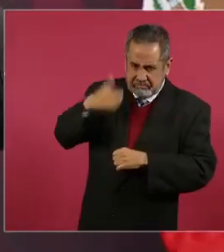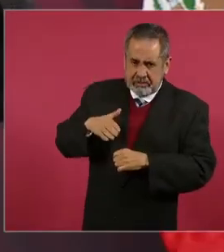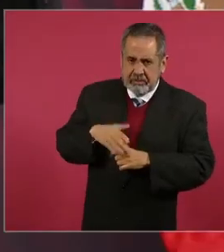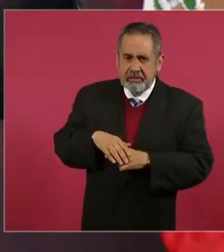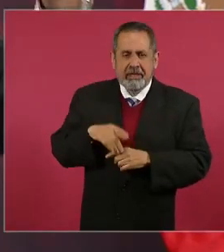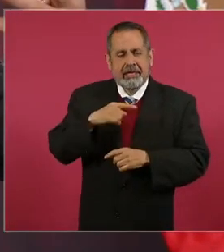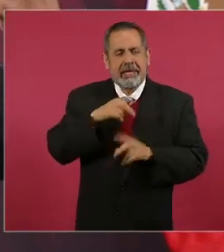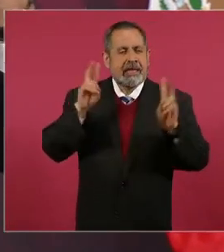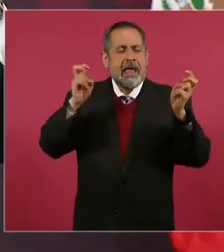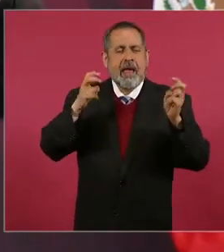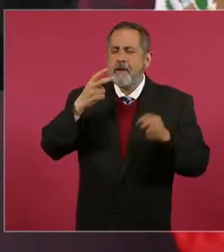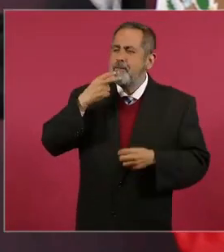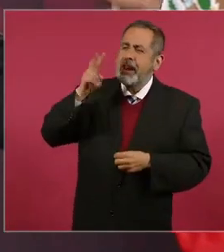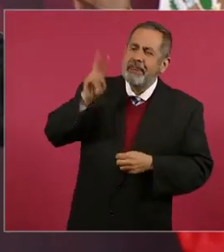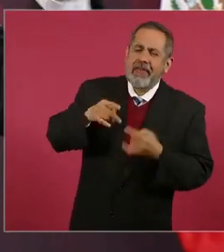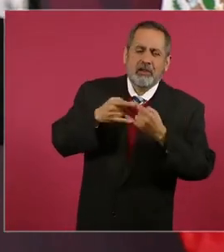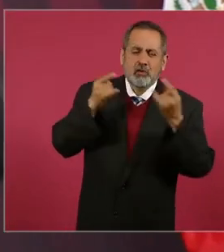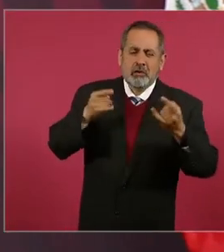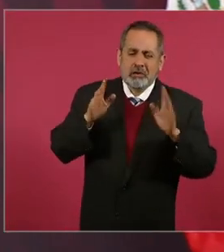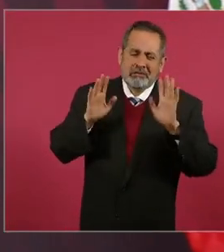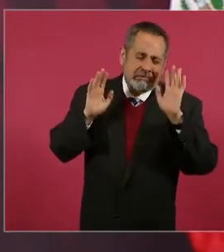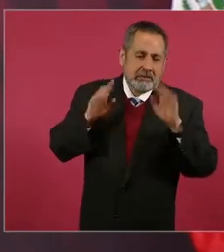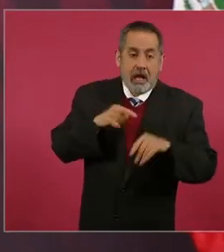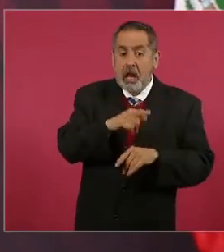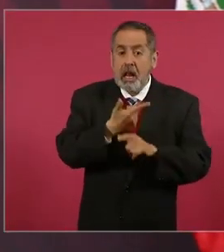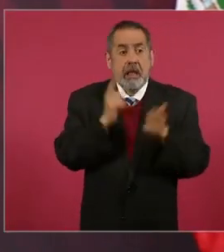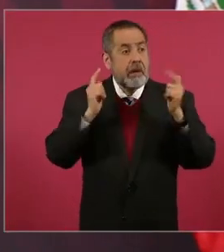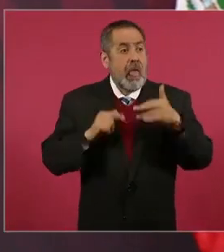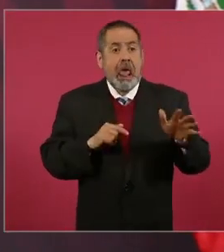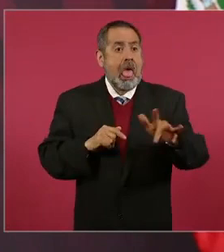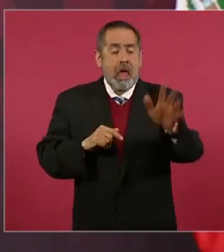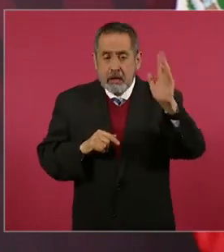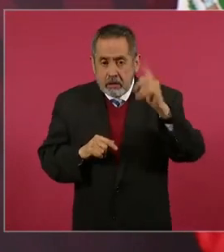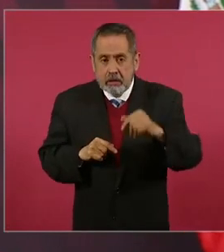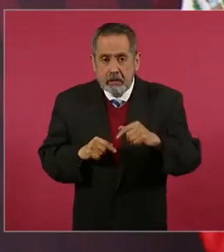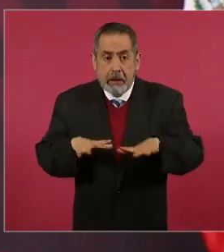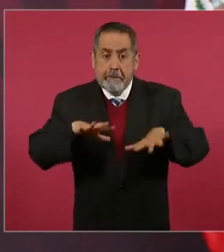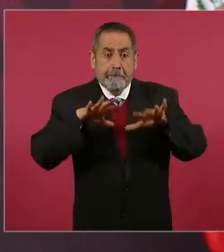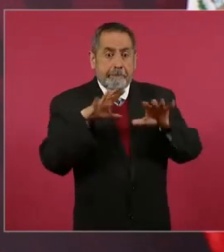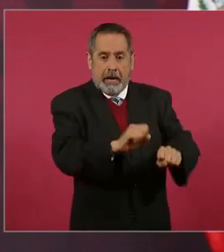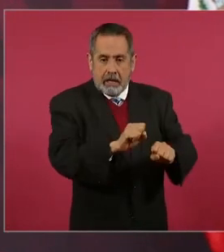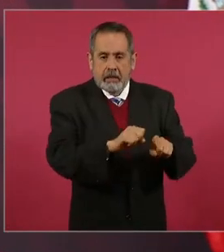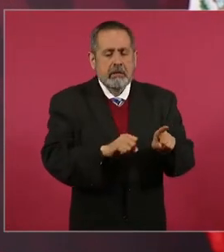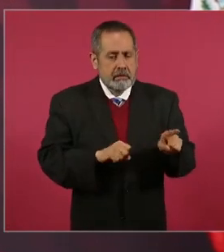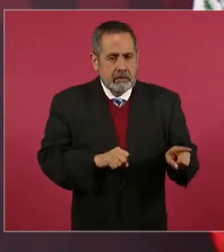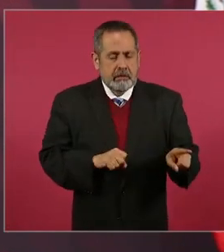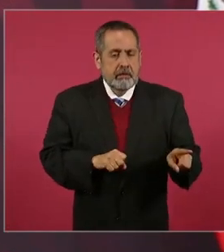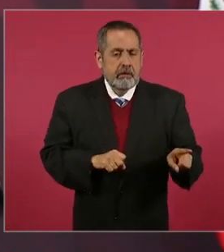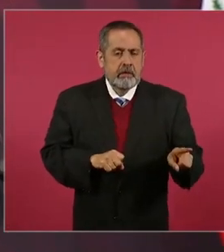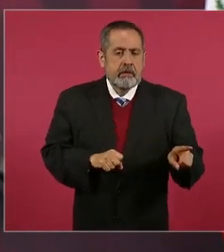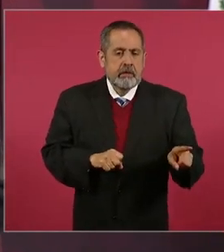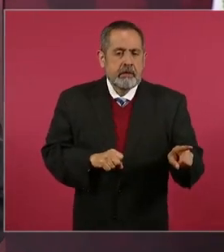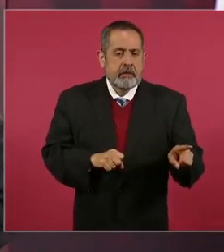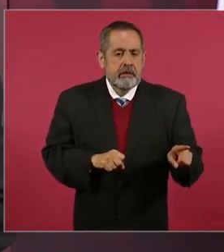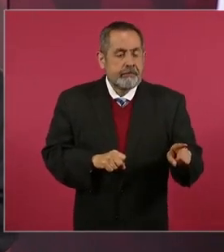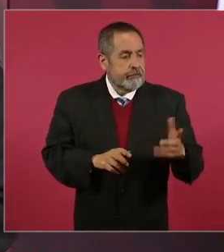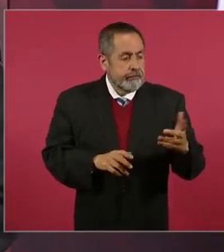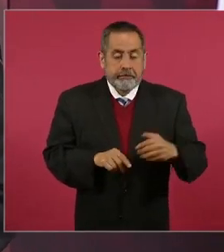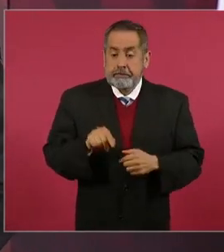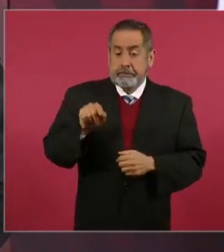la llamada verdad histórica, estaba libre, y cuando se detiene, en vez